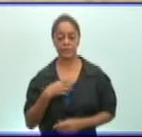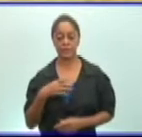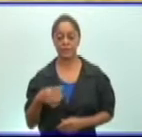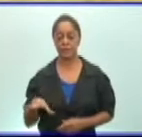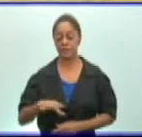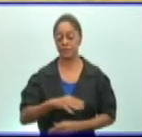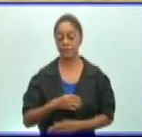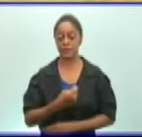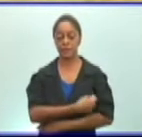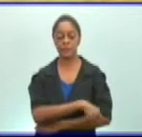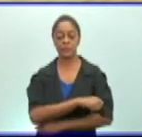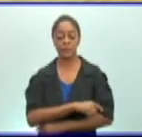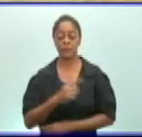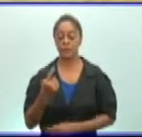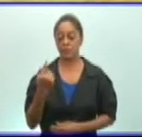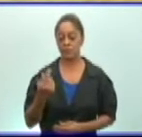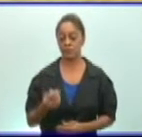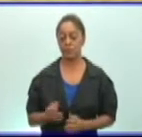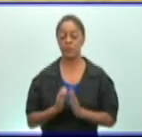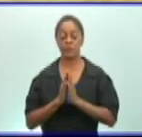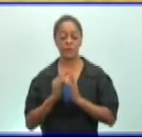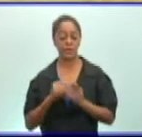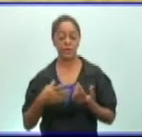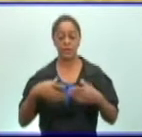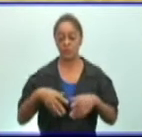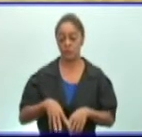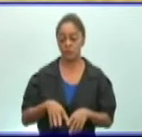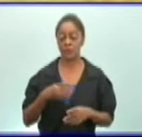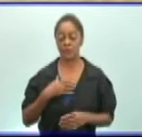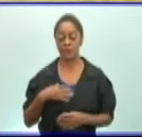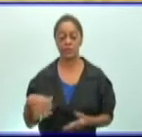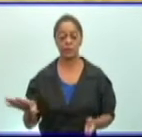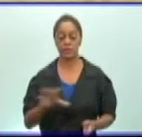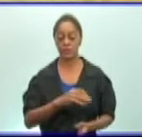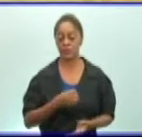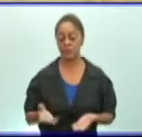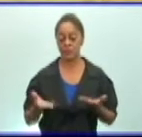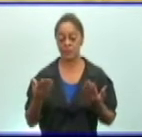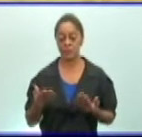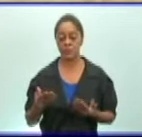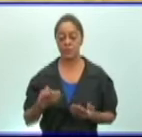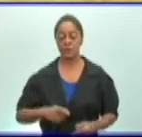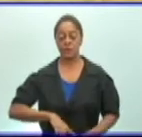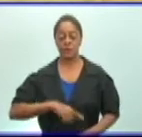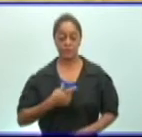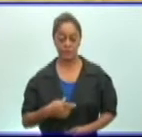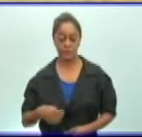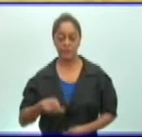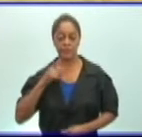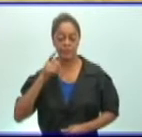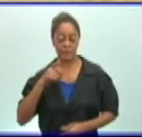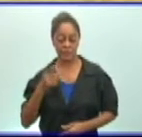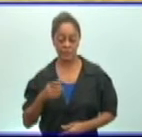estos pueblos, pues los une una religión, los une todo el desarrollo cultural, lingüístico, y todo ello va a permitirle darle unidad al